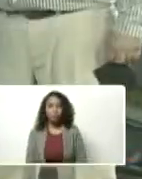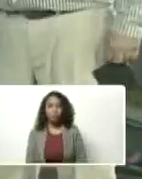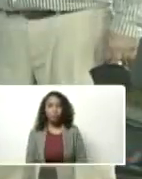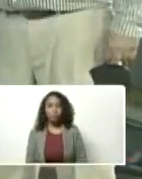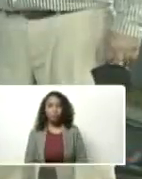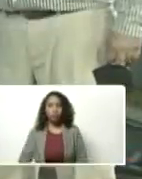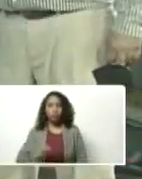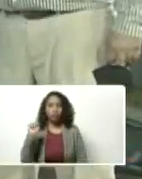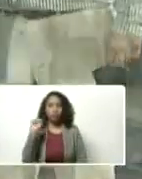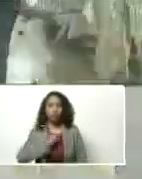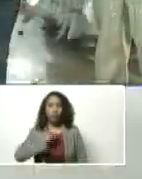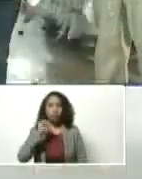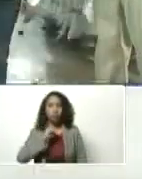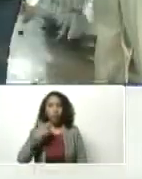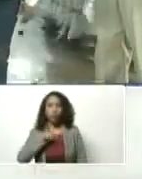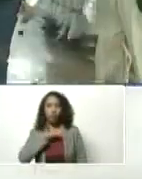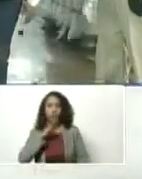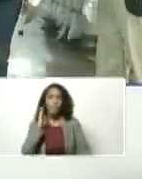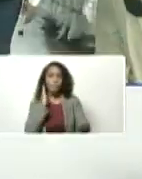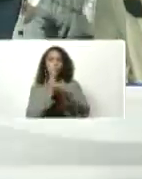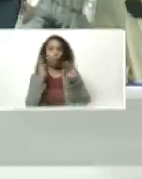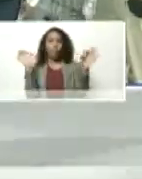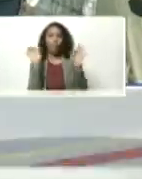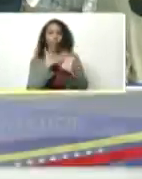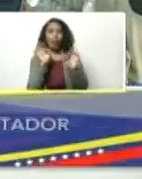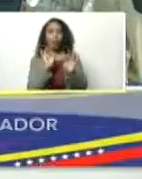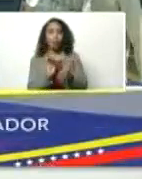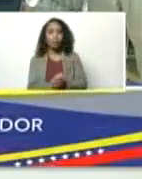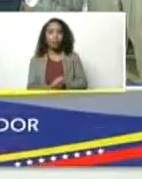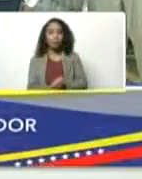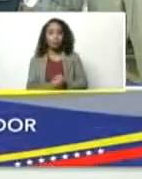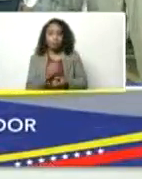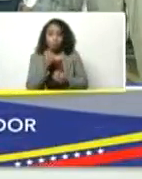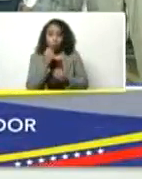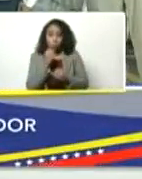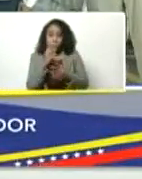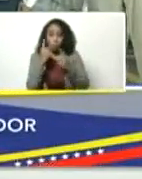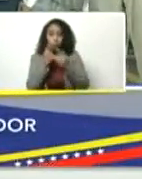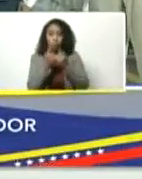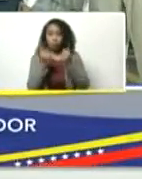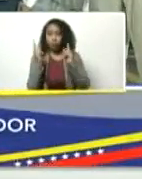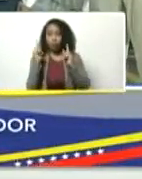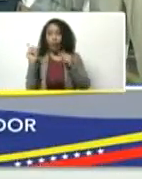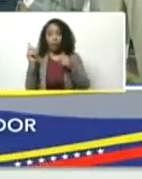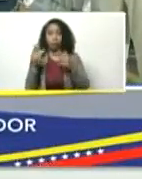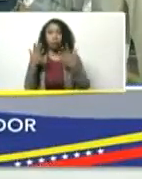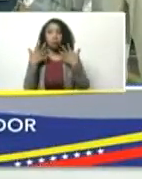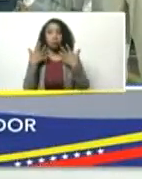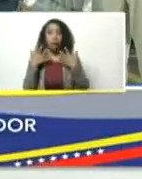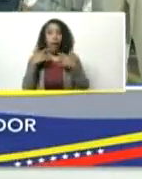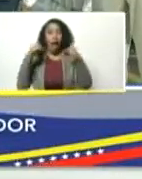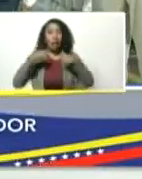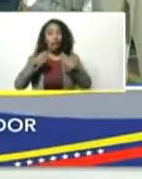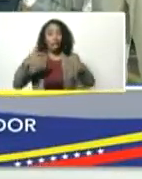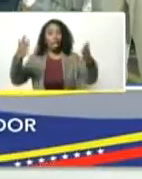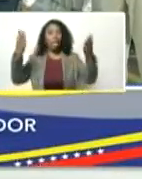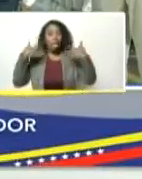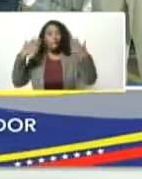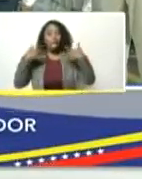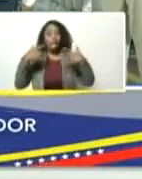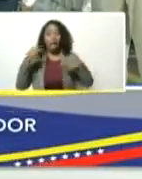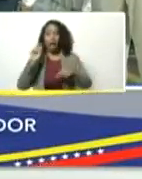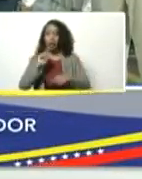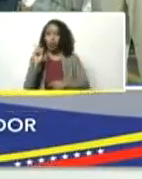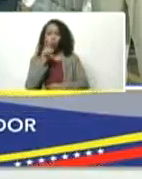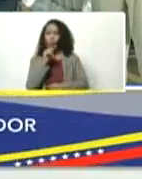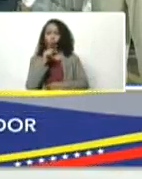Así es, somos indetenibles. Bueno, climatizados, están fresquecitos, aquí está haciendo calor, aquí no estamos